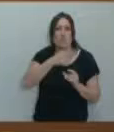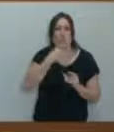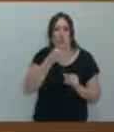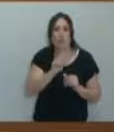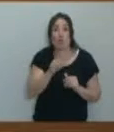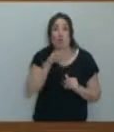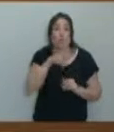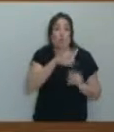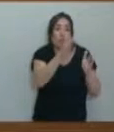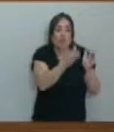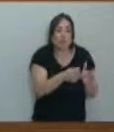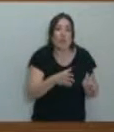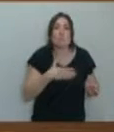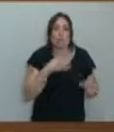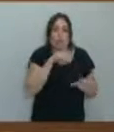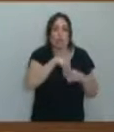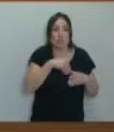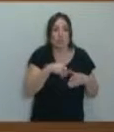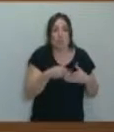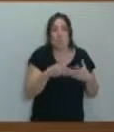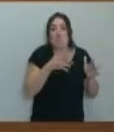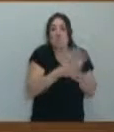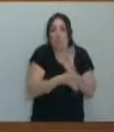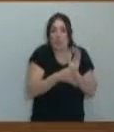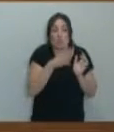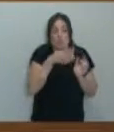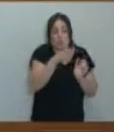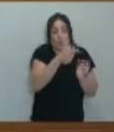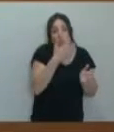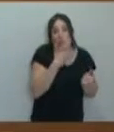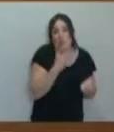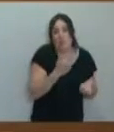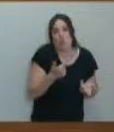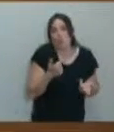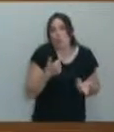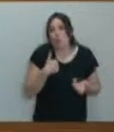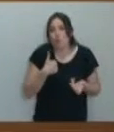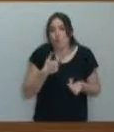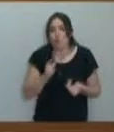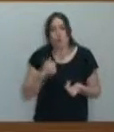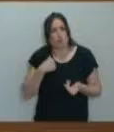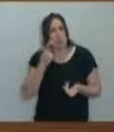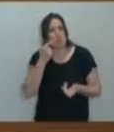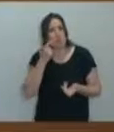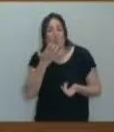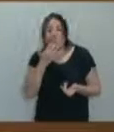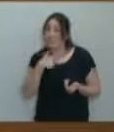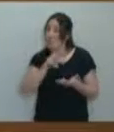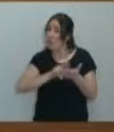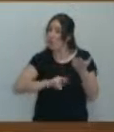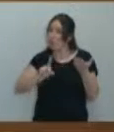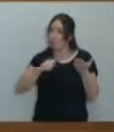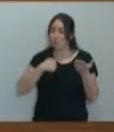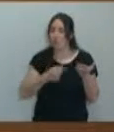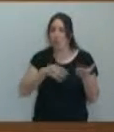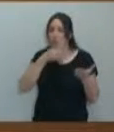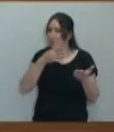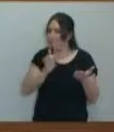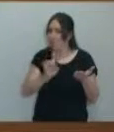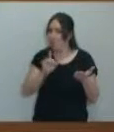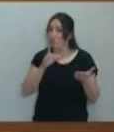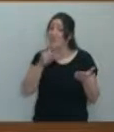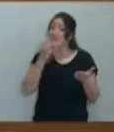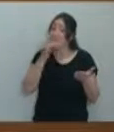puede hablar de él porque lo conoce. Y yo tengo la sana costumbre de no hablar de las cosas que no he podido leer. Cuando lo lea, hablaré del